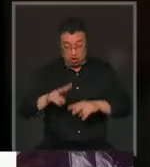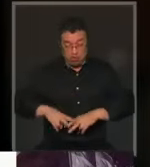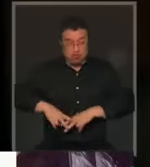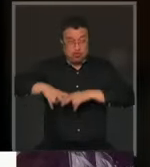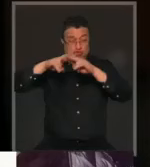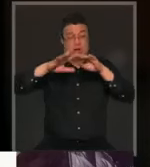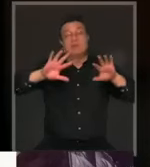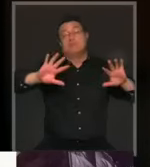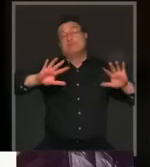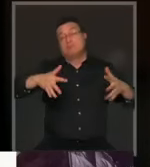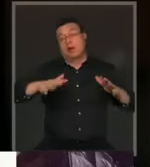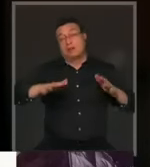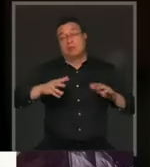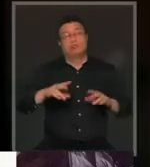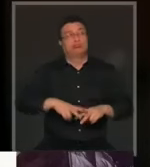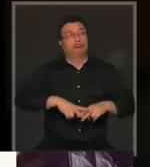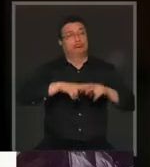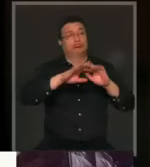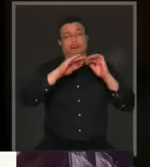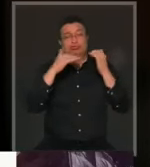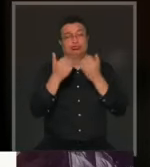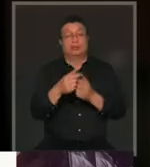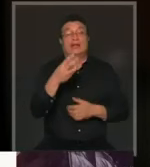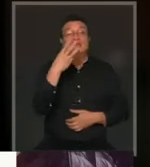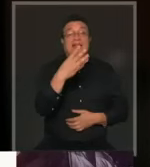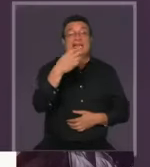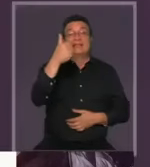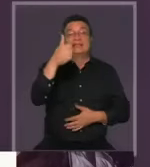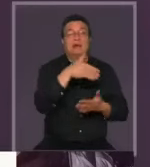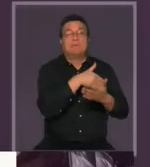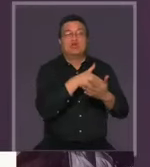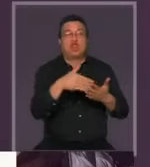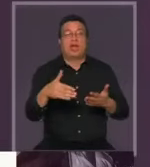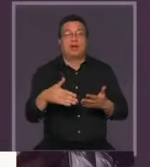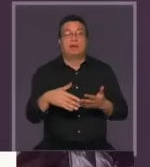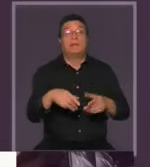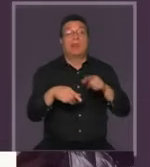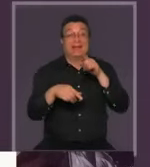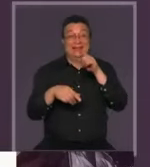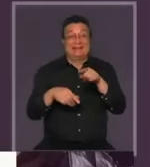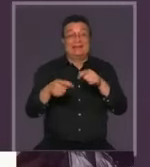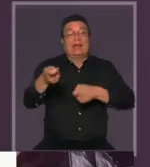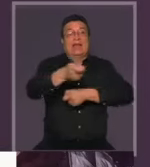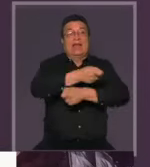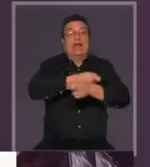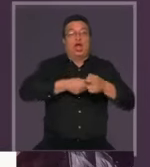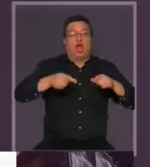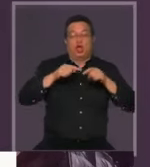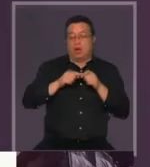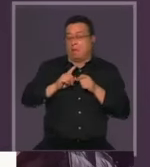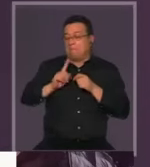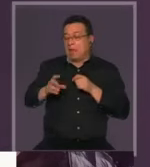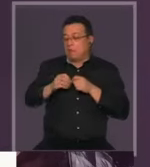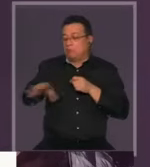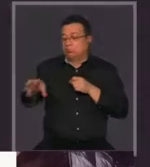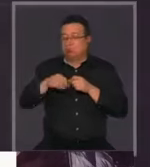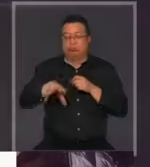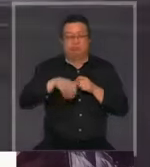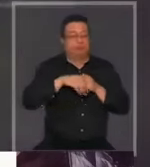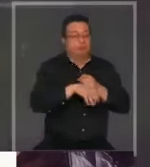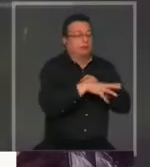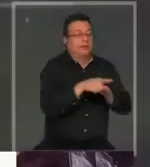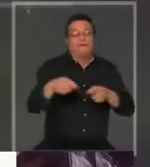cercano a una suma de 36 millones de pesos. Este sería un modelo de negocios piramidal. Diego sostiene